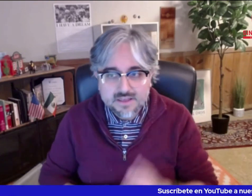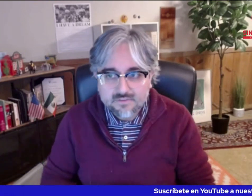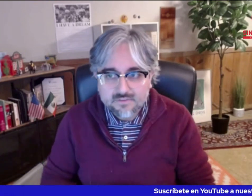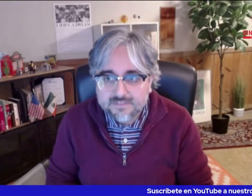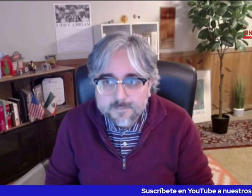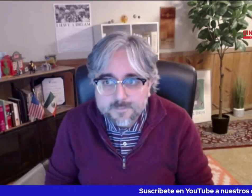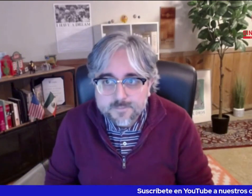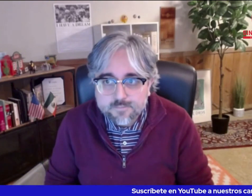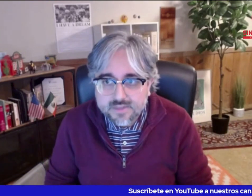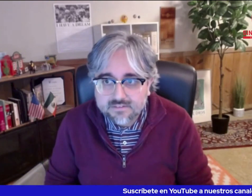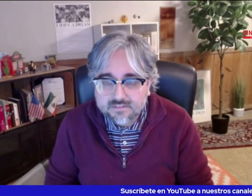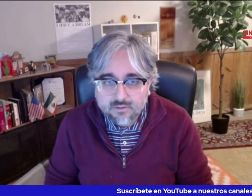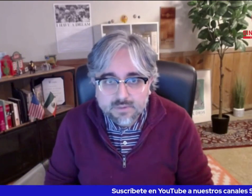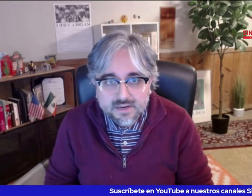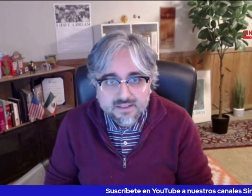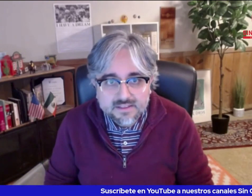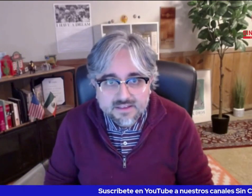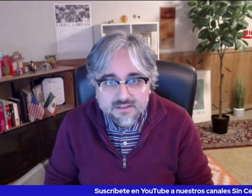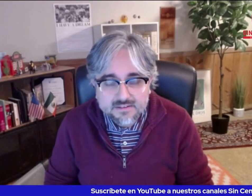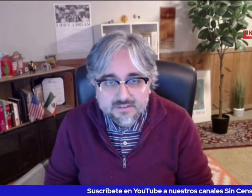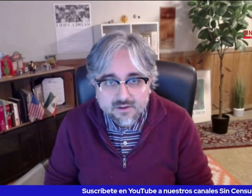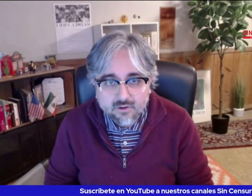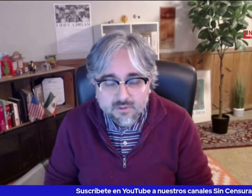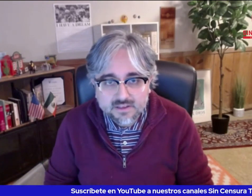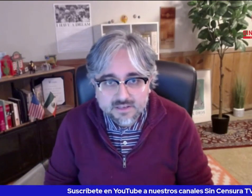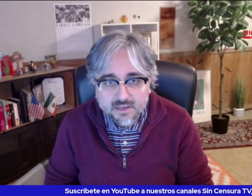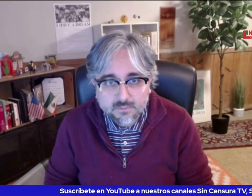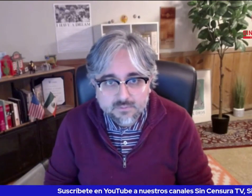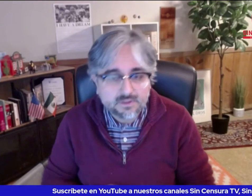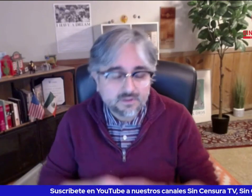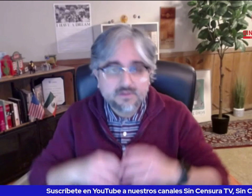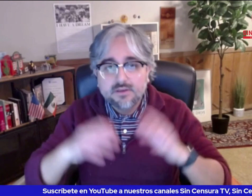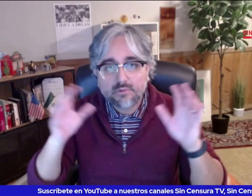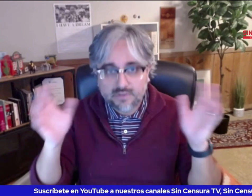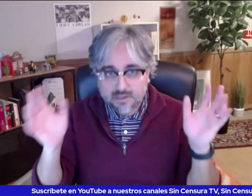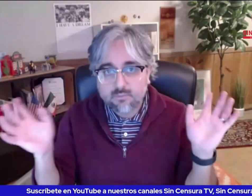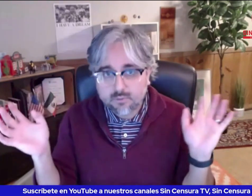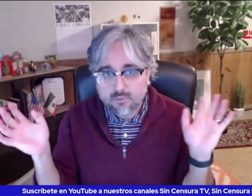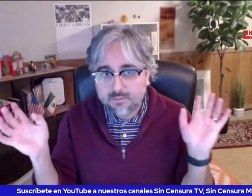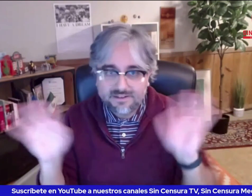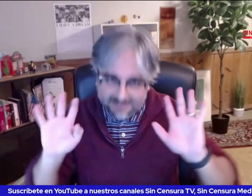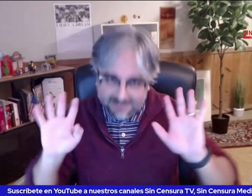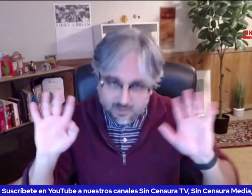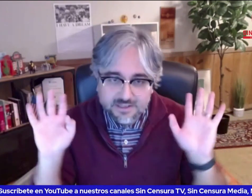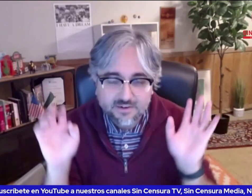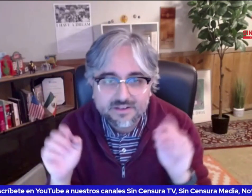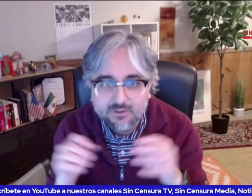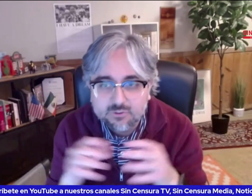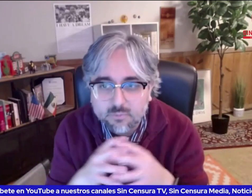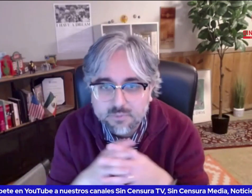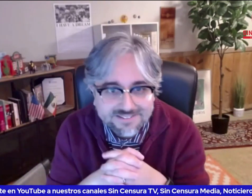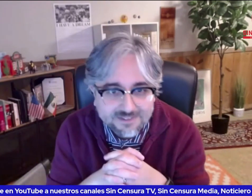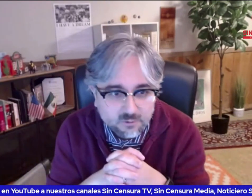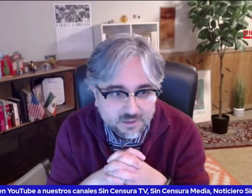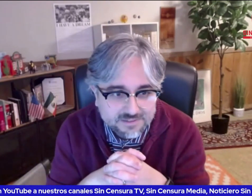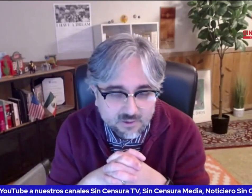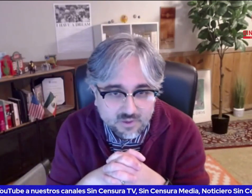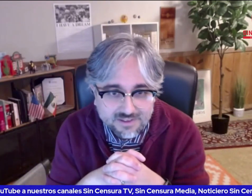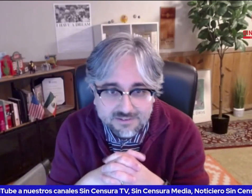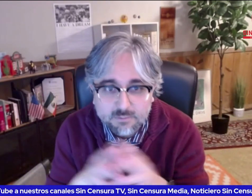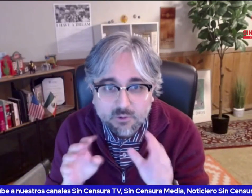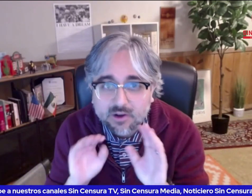orden? Fíjese, hace un par de días decía Roberta Jacobson que pues era muy probable, según ella, ¿no?, que no supieran las